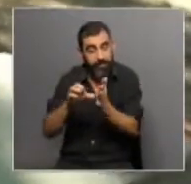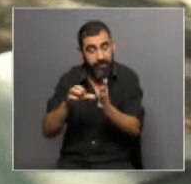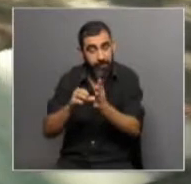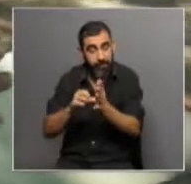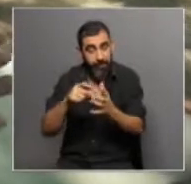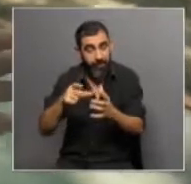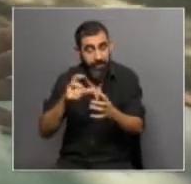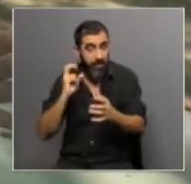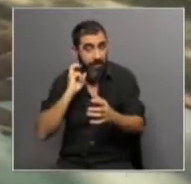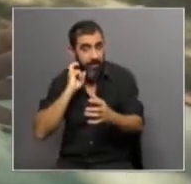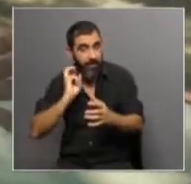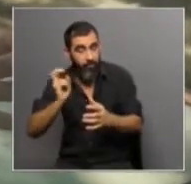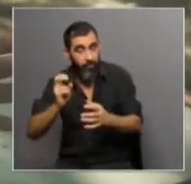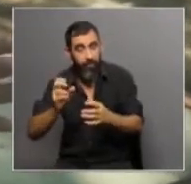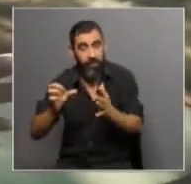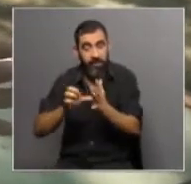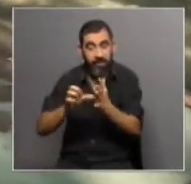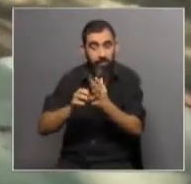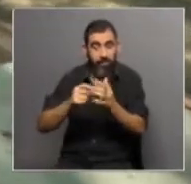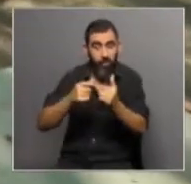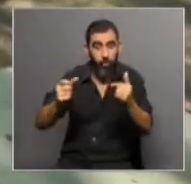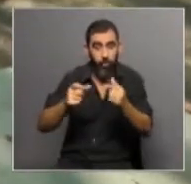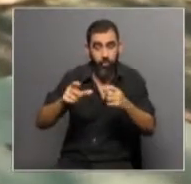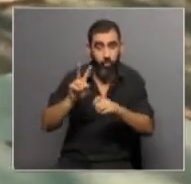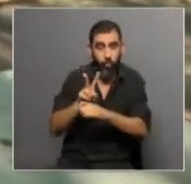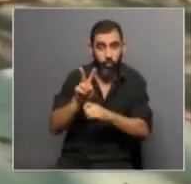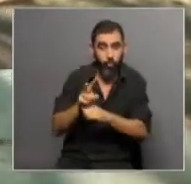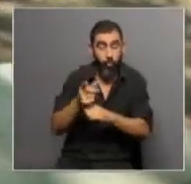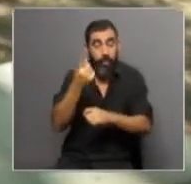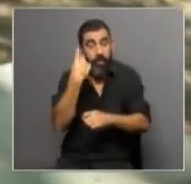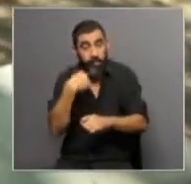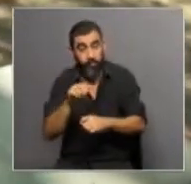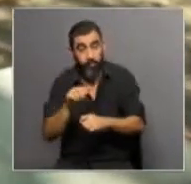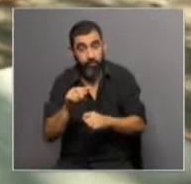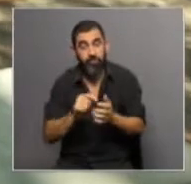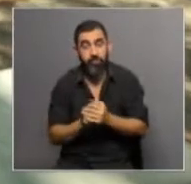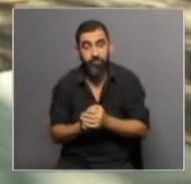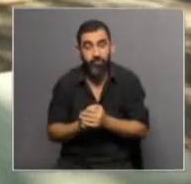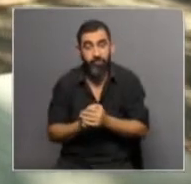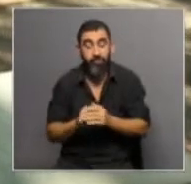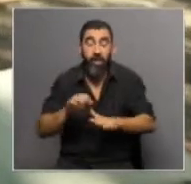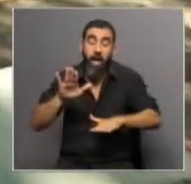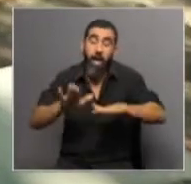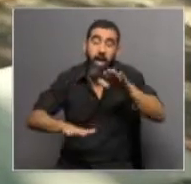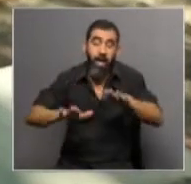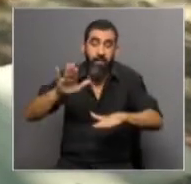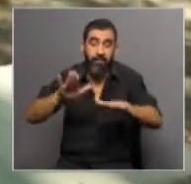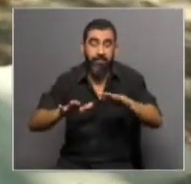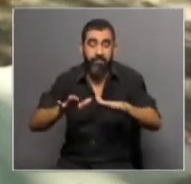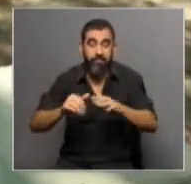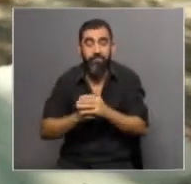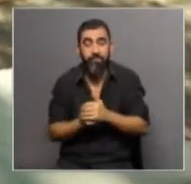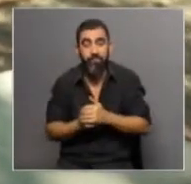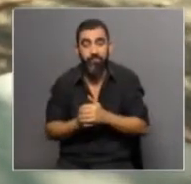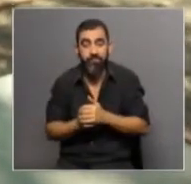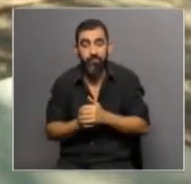endocrino, el sistema inmune y el sistema nervioso. Por lo tanto, a veces, por esa